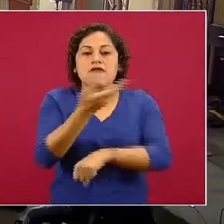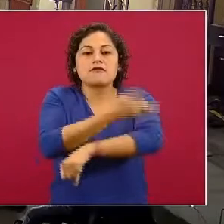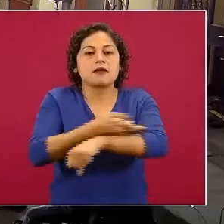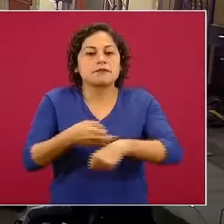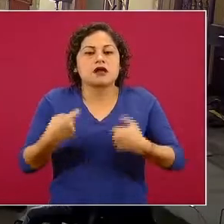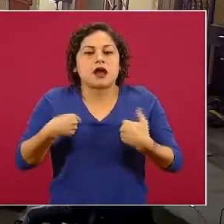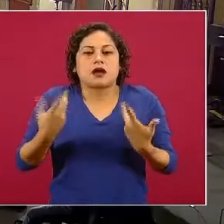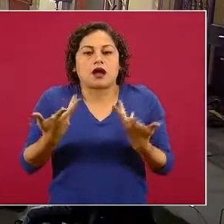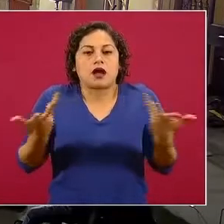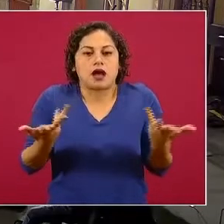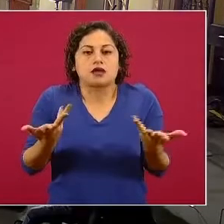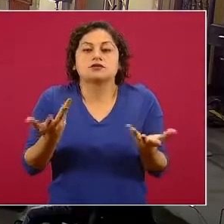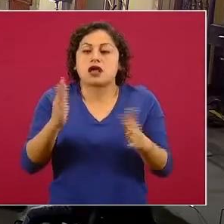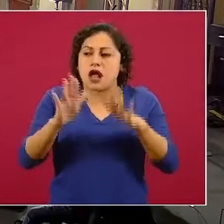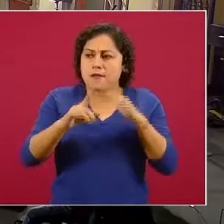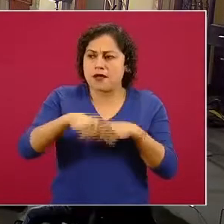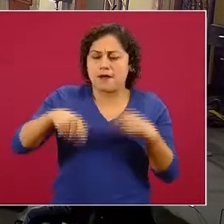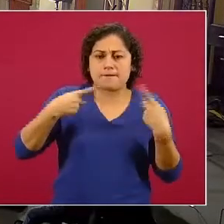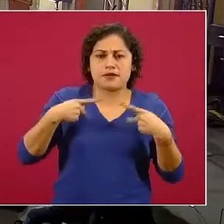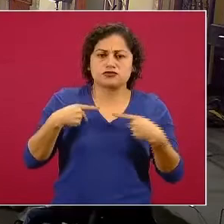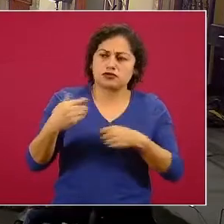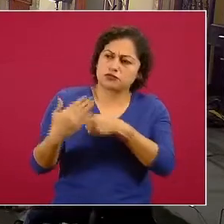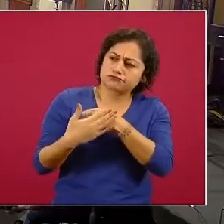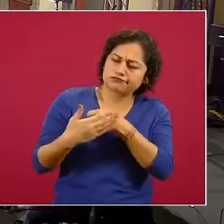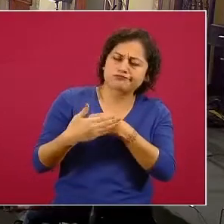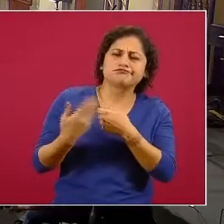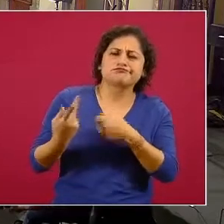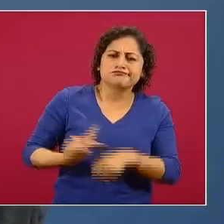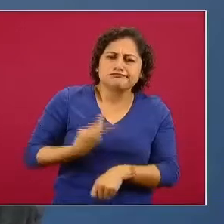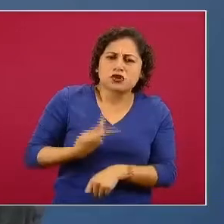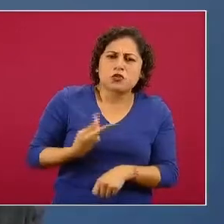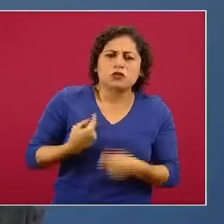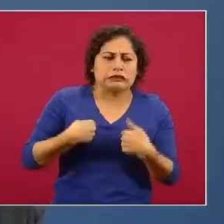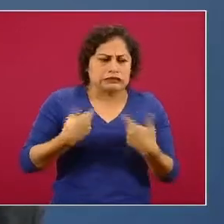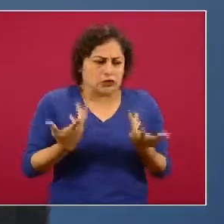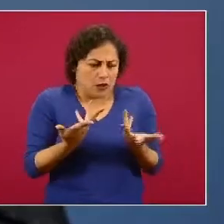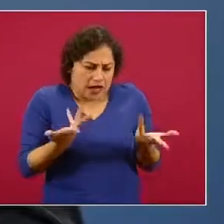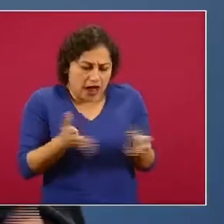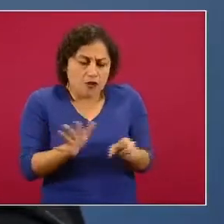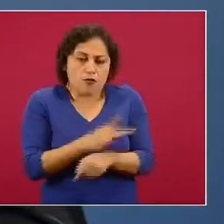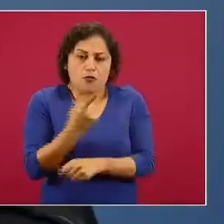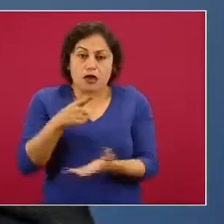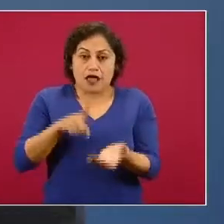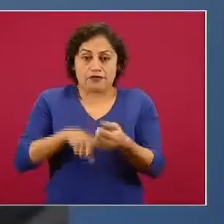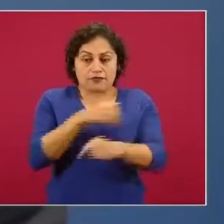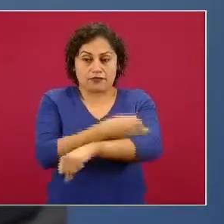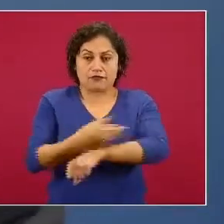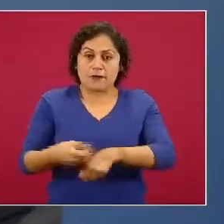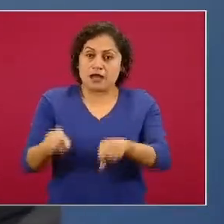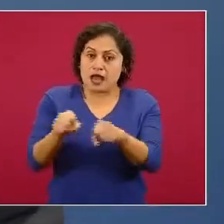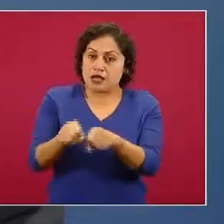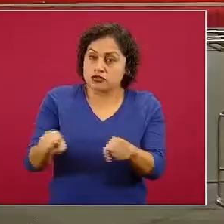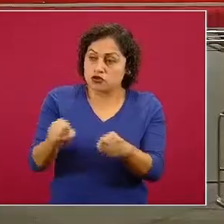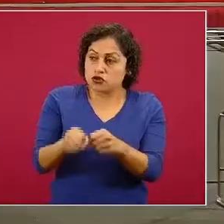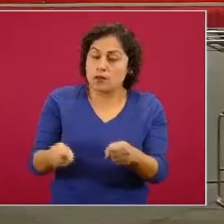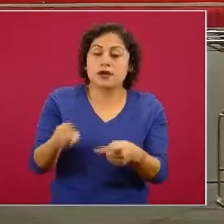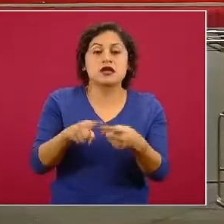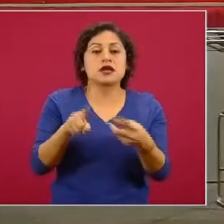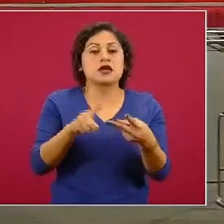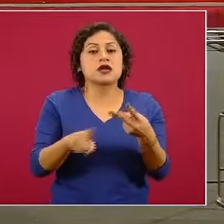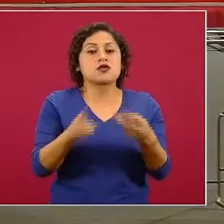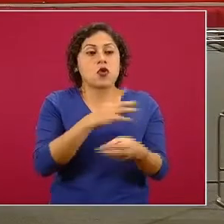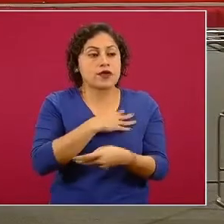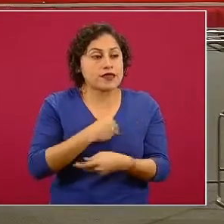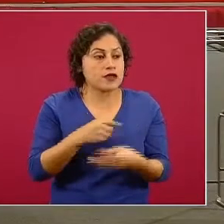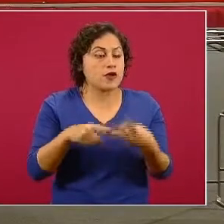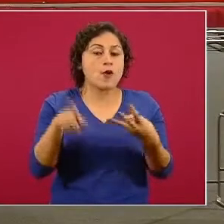es algo que nos preguntan frecuentemente, nos dicen, oiga doctor, ¿y qué hago? Porque aquí tengo a mi sobrino, aquí tengo a mi hijo, aquí tengo a mi